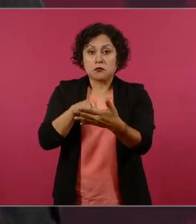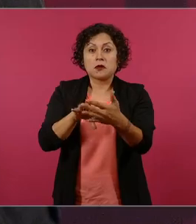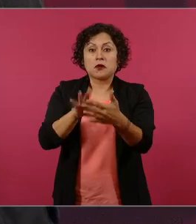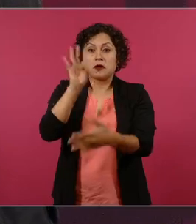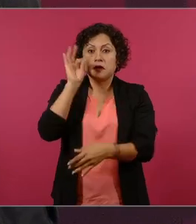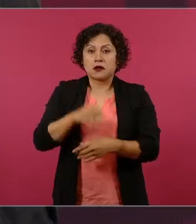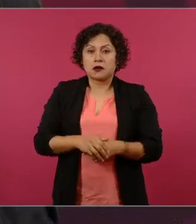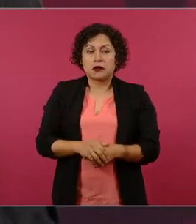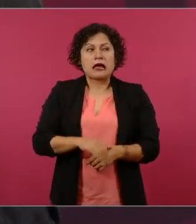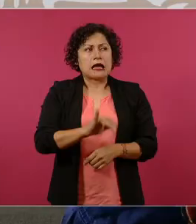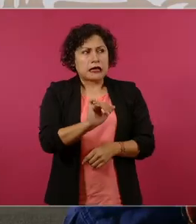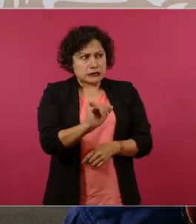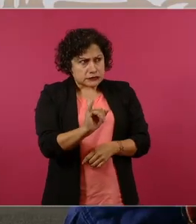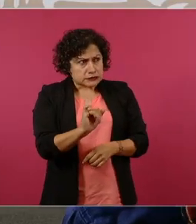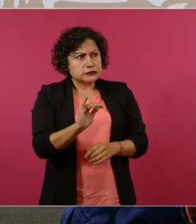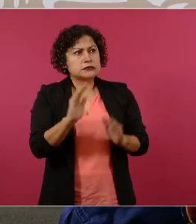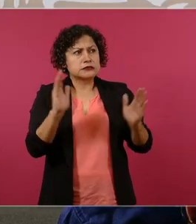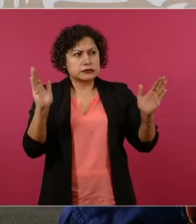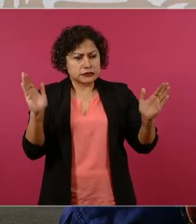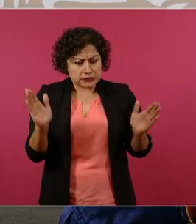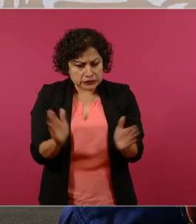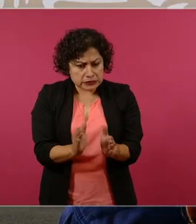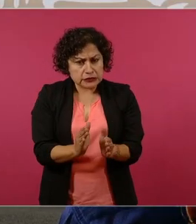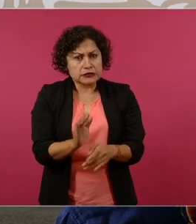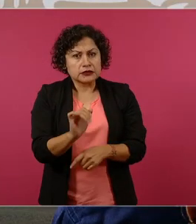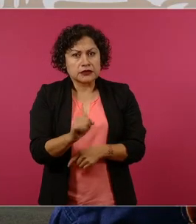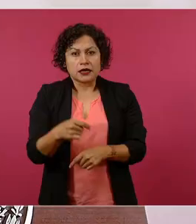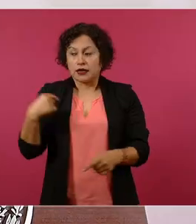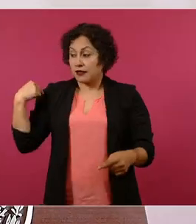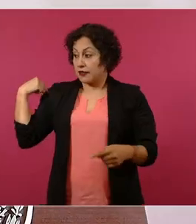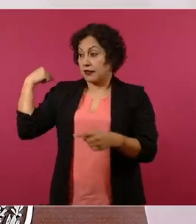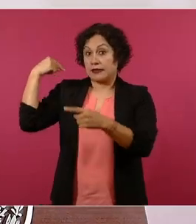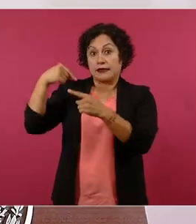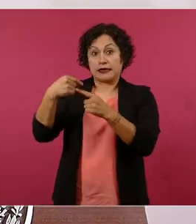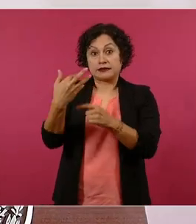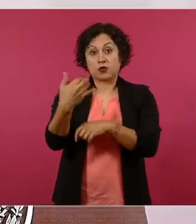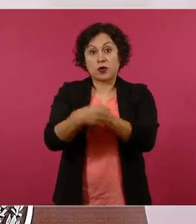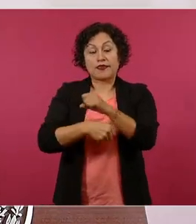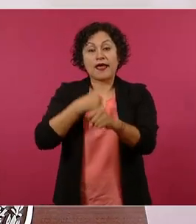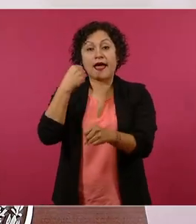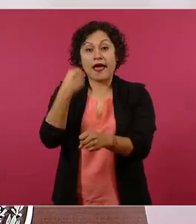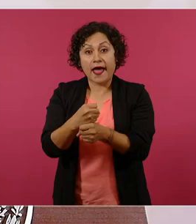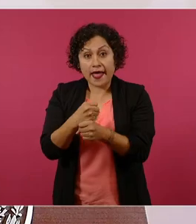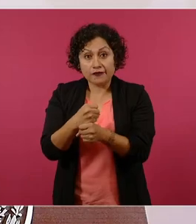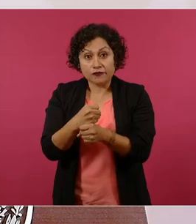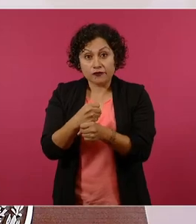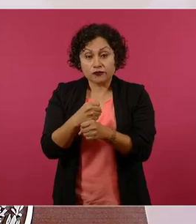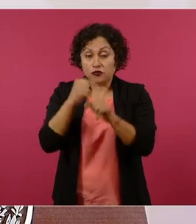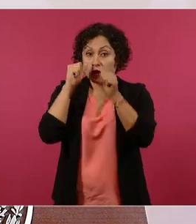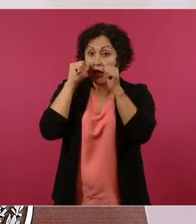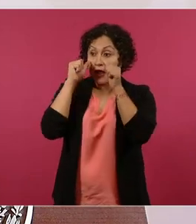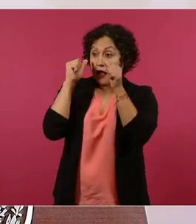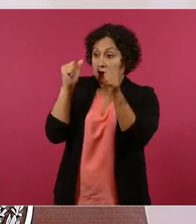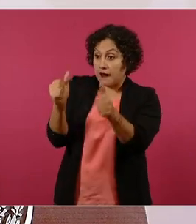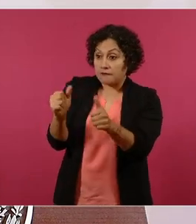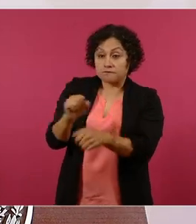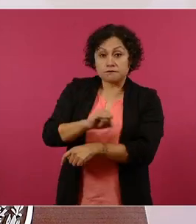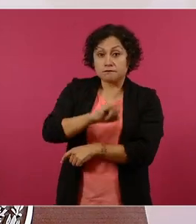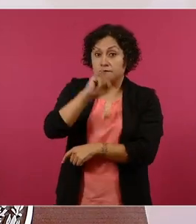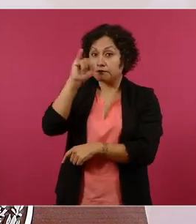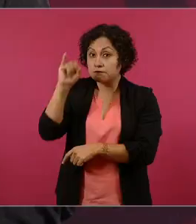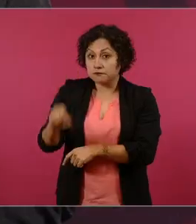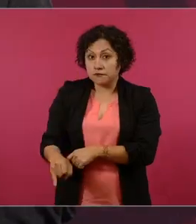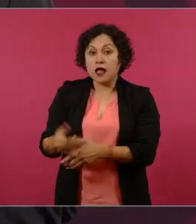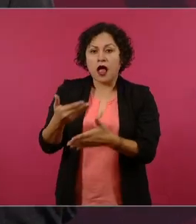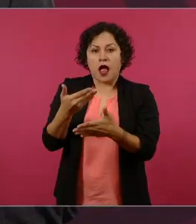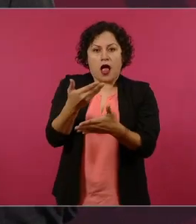reducido en una parte en 50 años sí nunca se había eh reducido de la pobreza